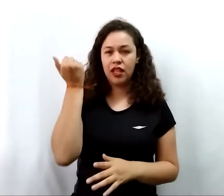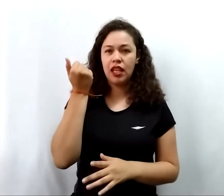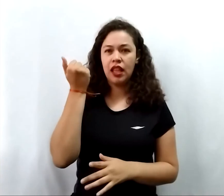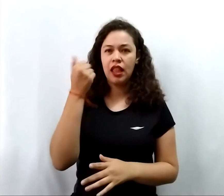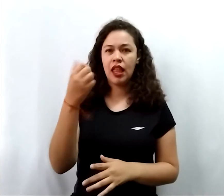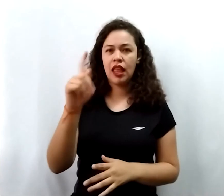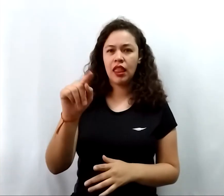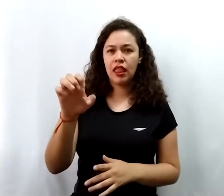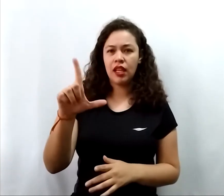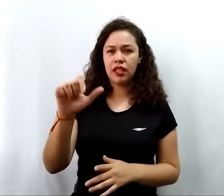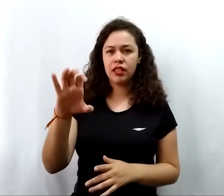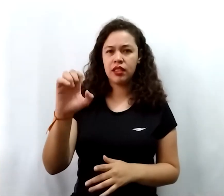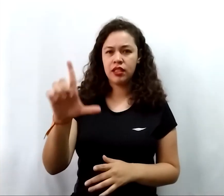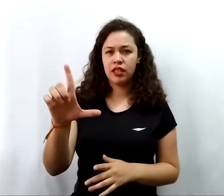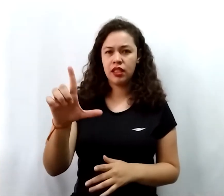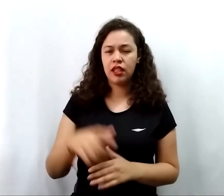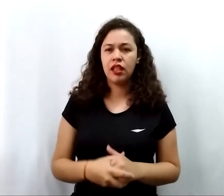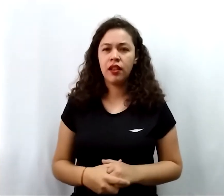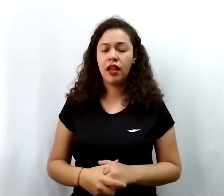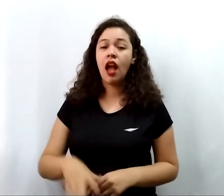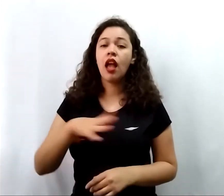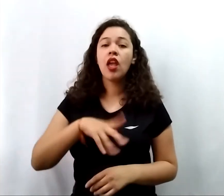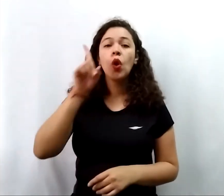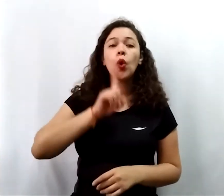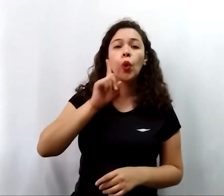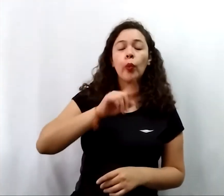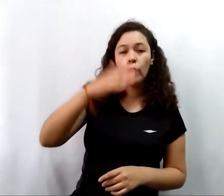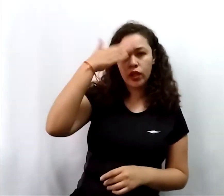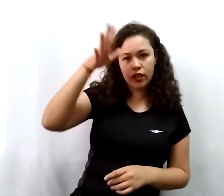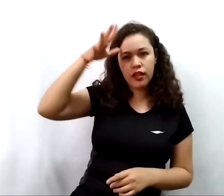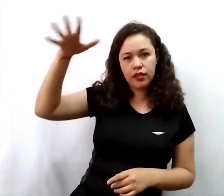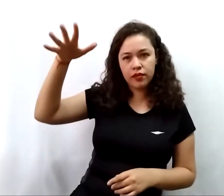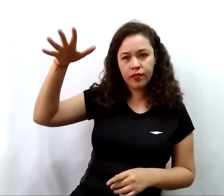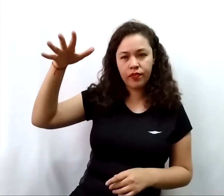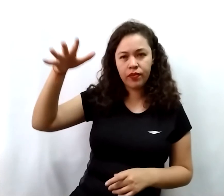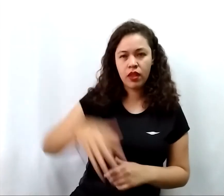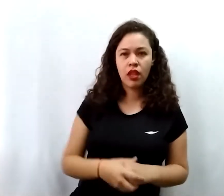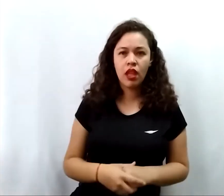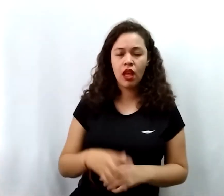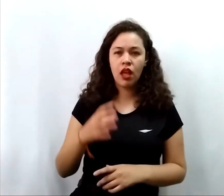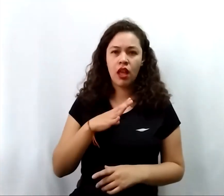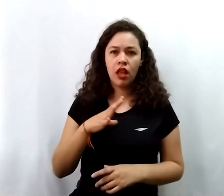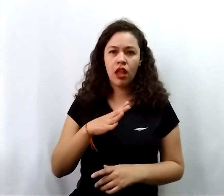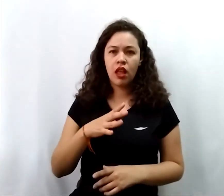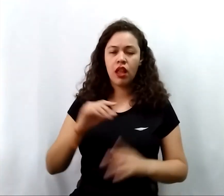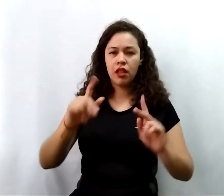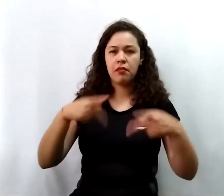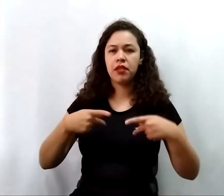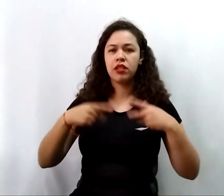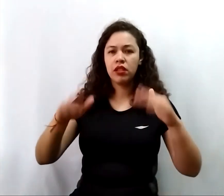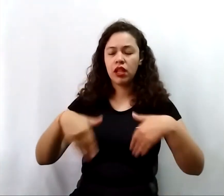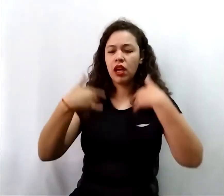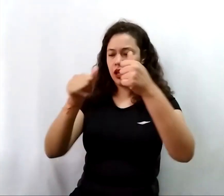ejemplo, hay una señora mayor donde están servidores de aquel lado, la están